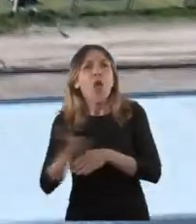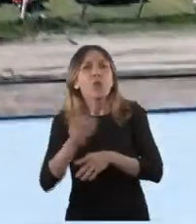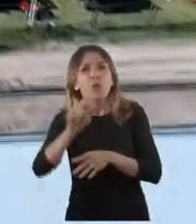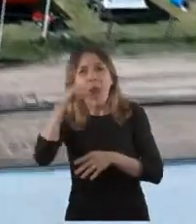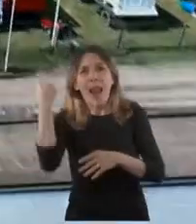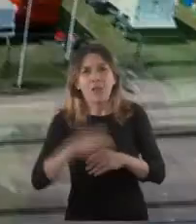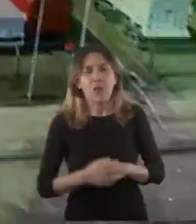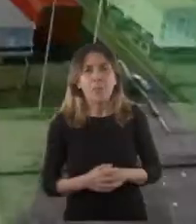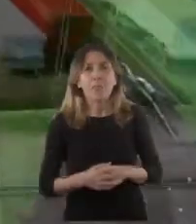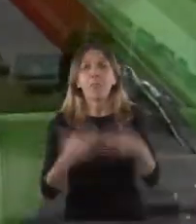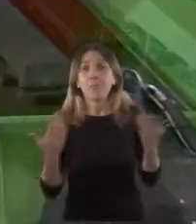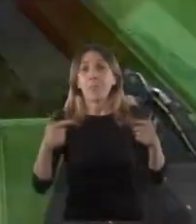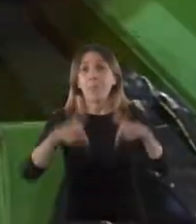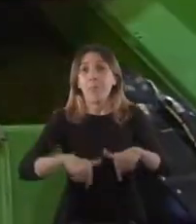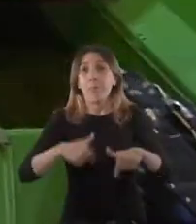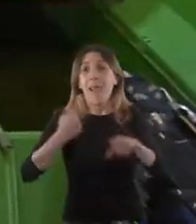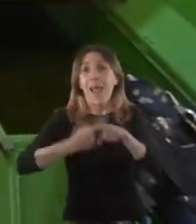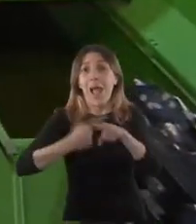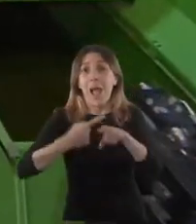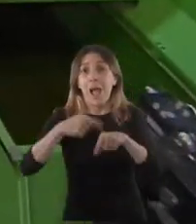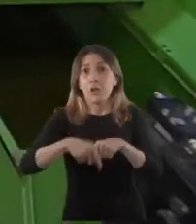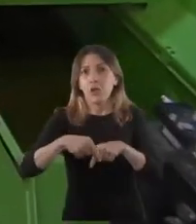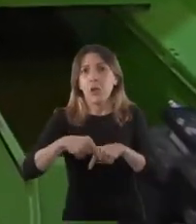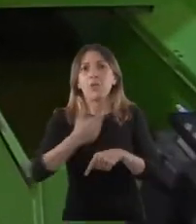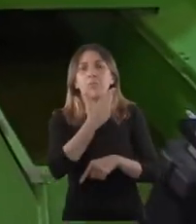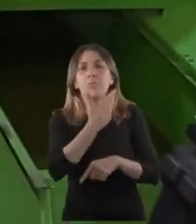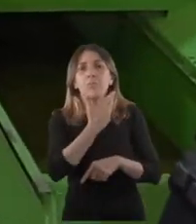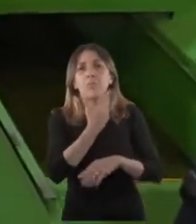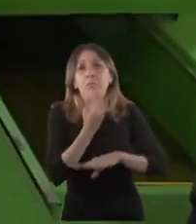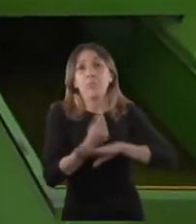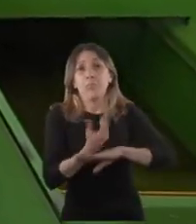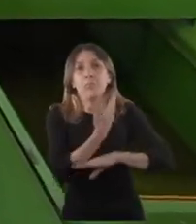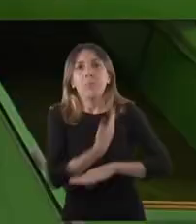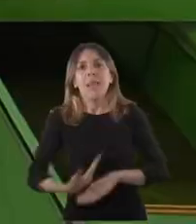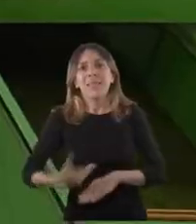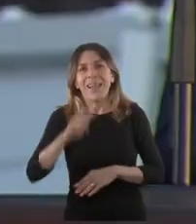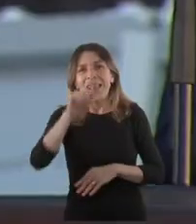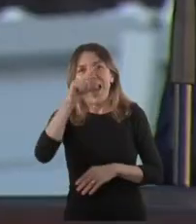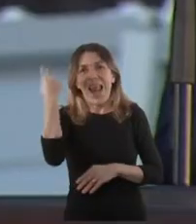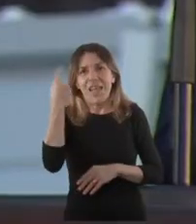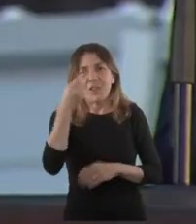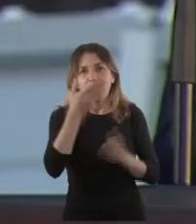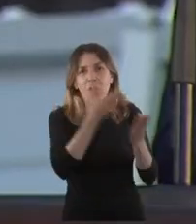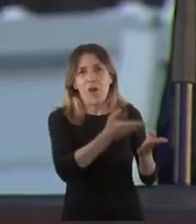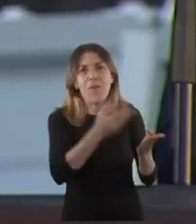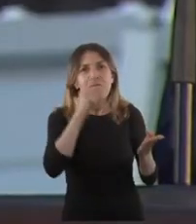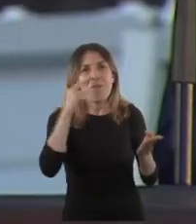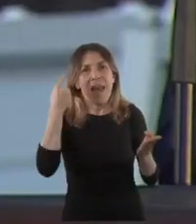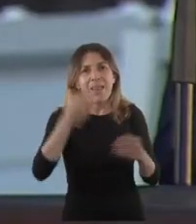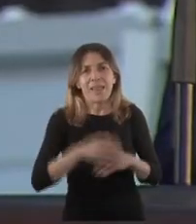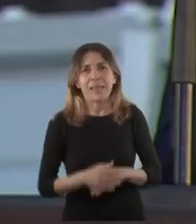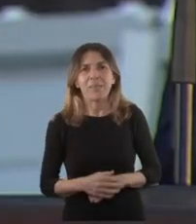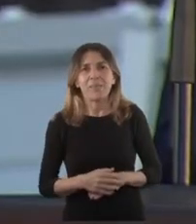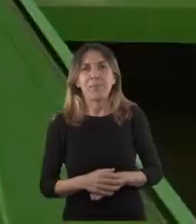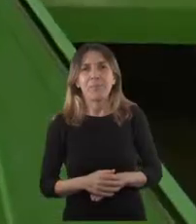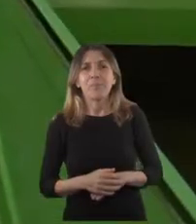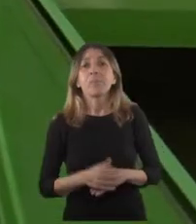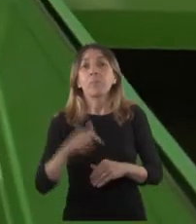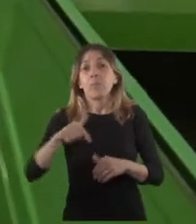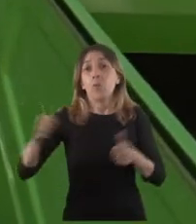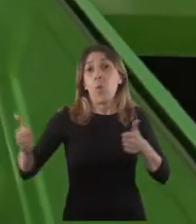Nación. Encabeza este acto el señor Presidente de la Nación, Alberto Fernández.